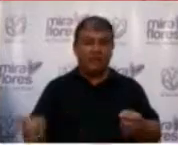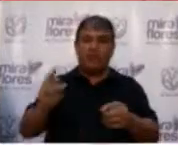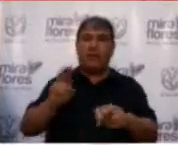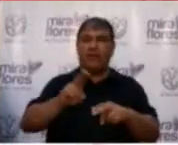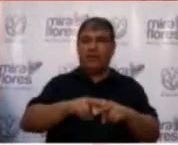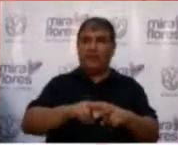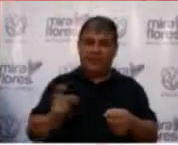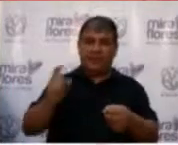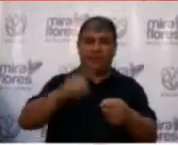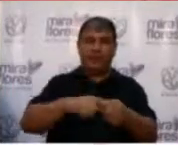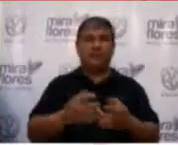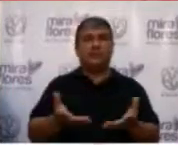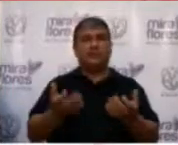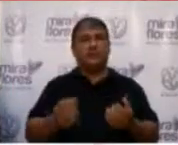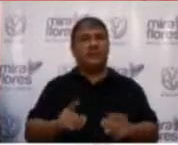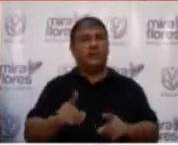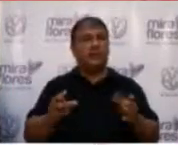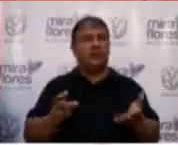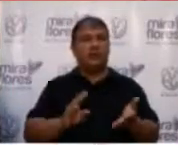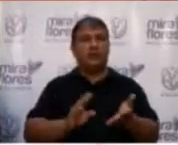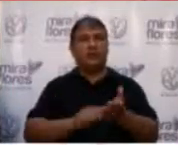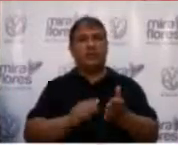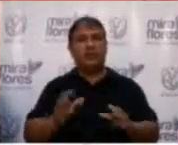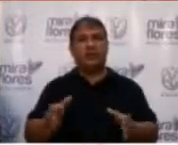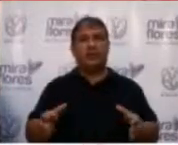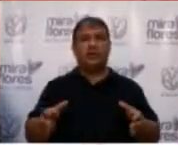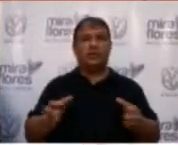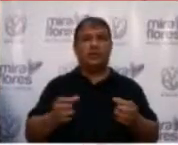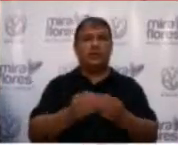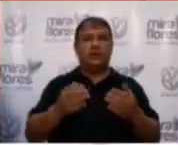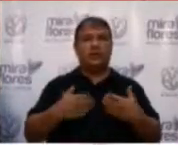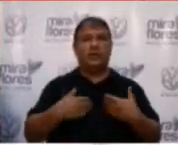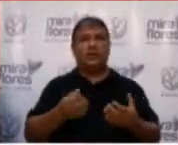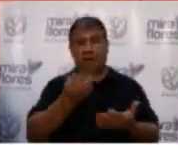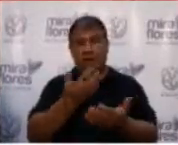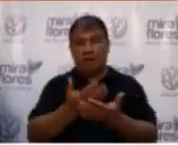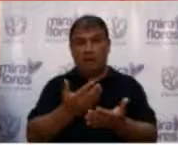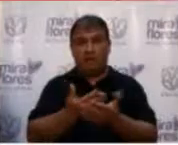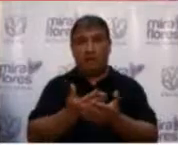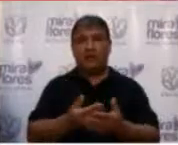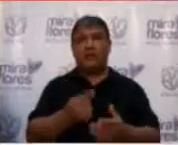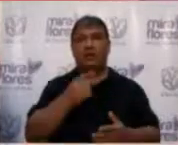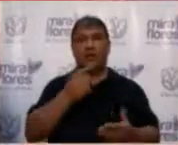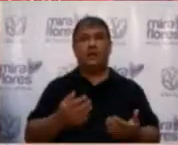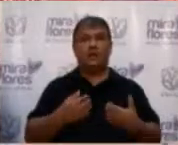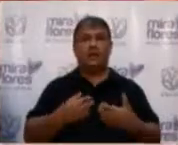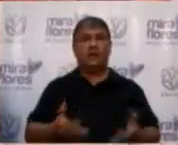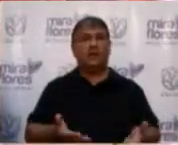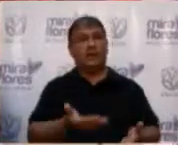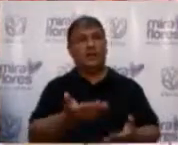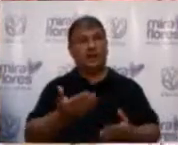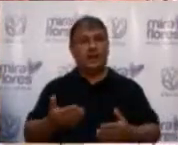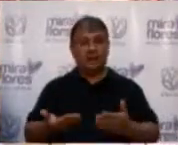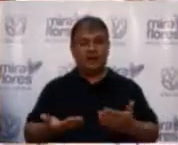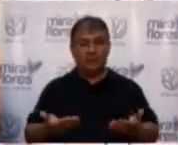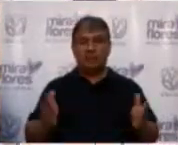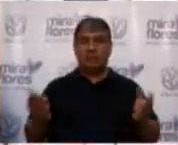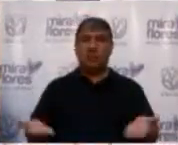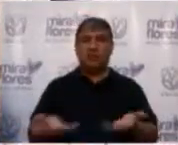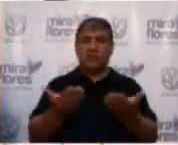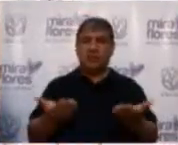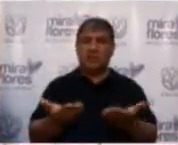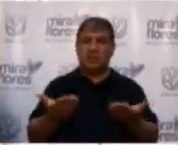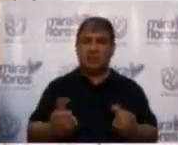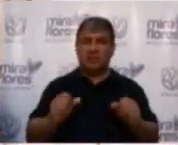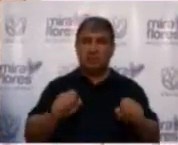incorporó. Yo quisiera que, si los miembros del Consejo lo tienen a bien y consideran que se le tenga presente, que